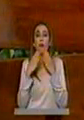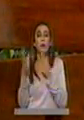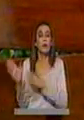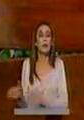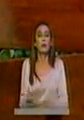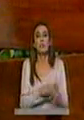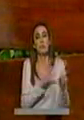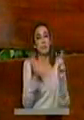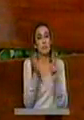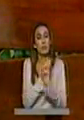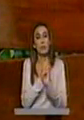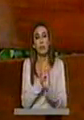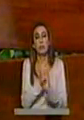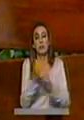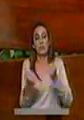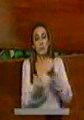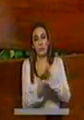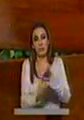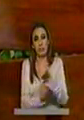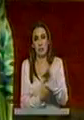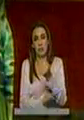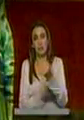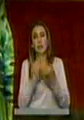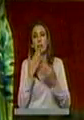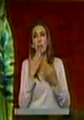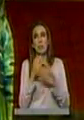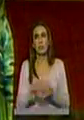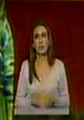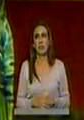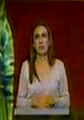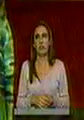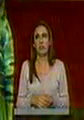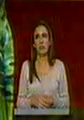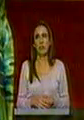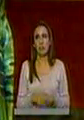y fortaleciendo estas cifras? Una de las